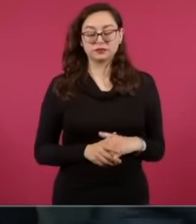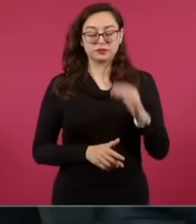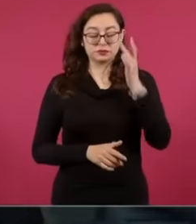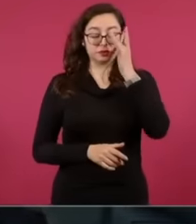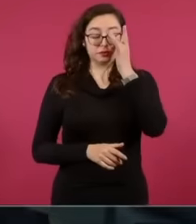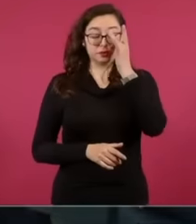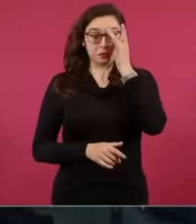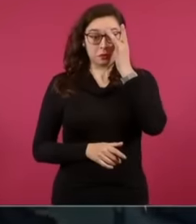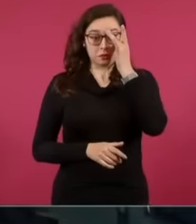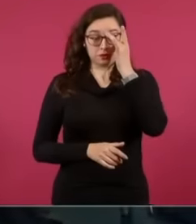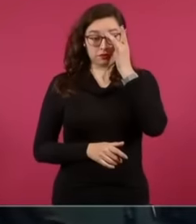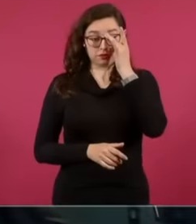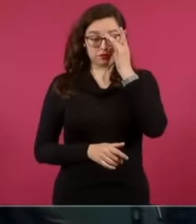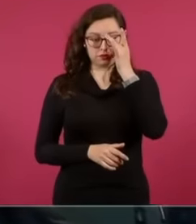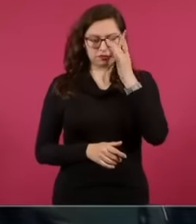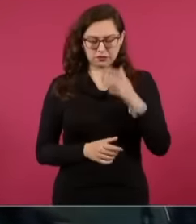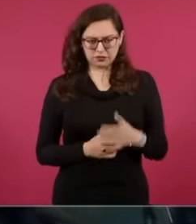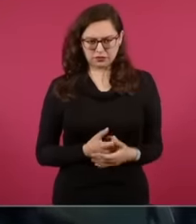sí,